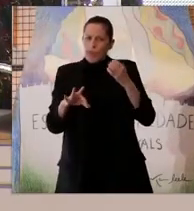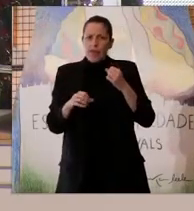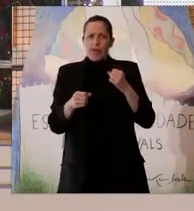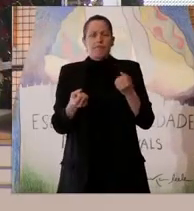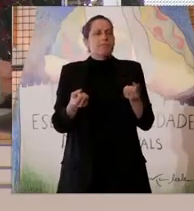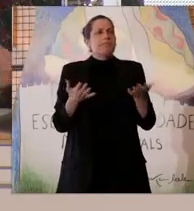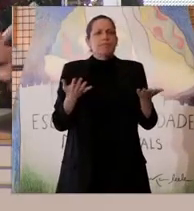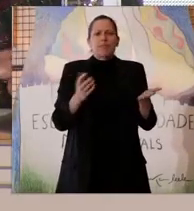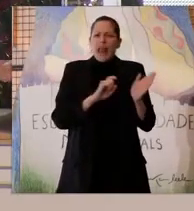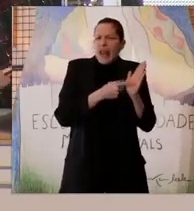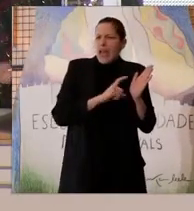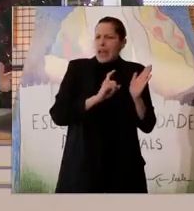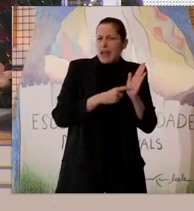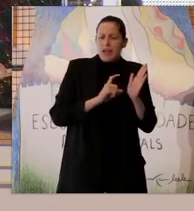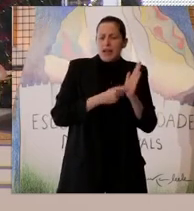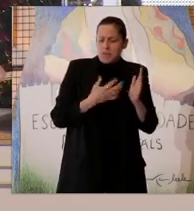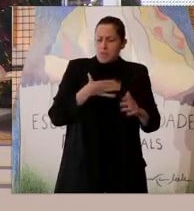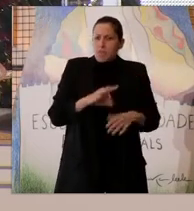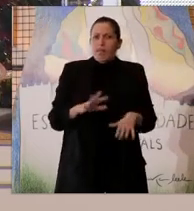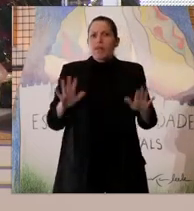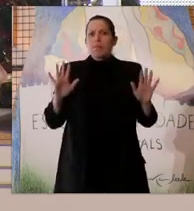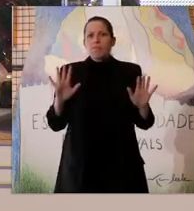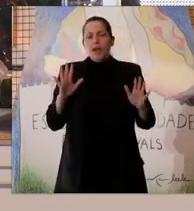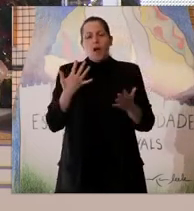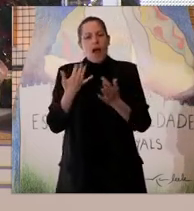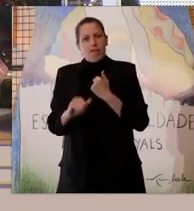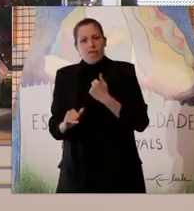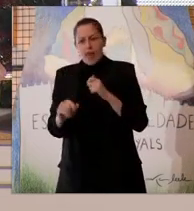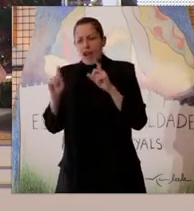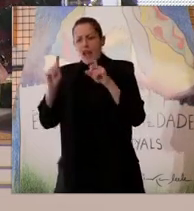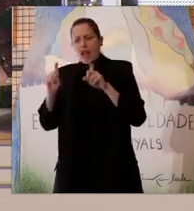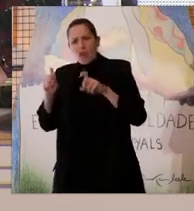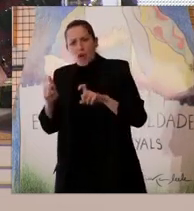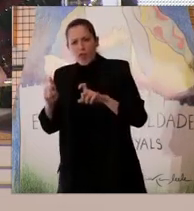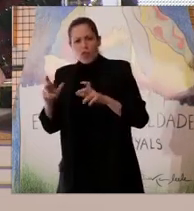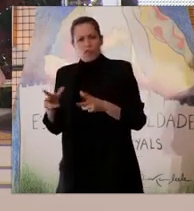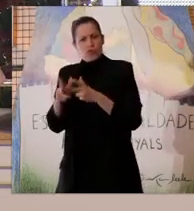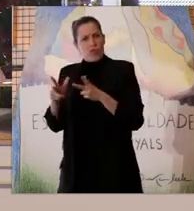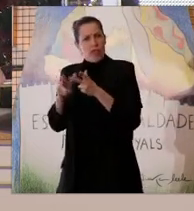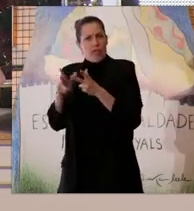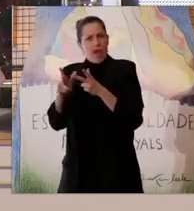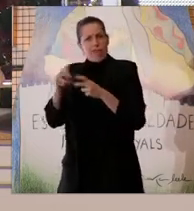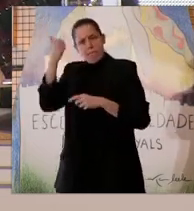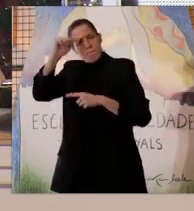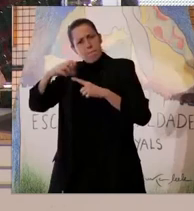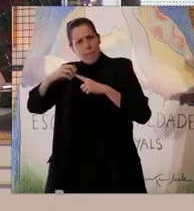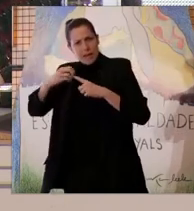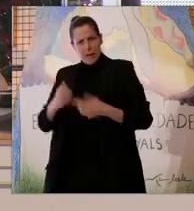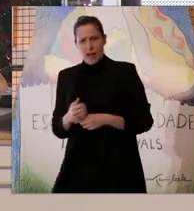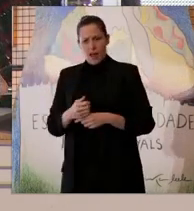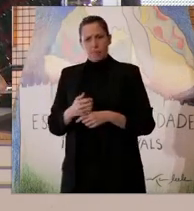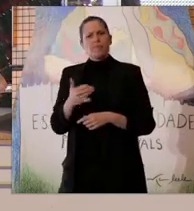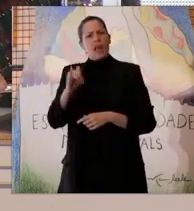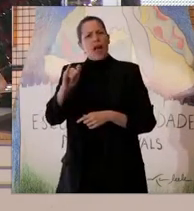en una sociedad tremendamente patriarcal además sin darse cuenta porque hay niñas y adolescentes